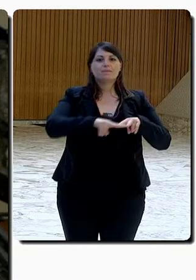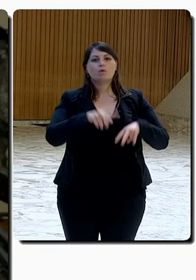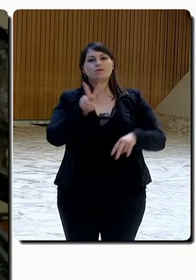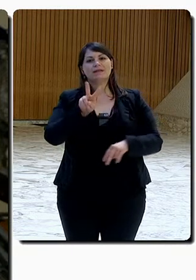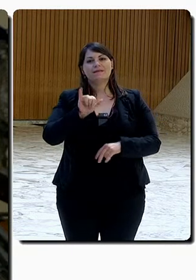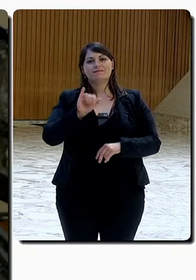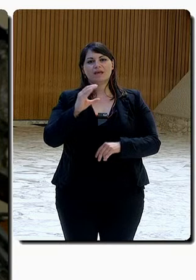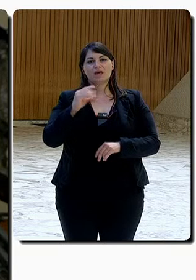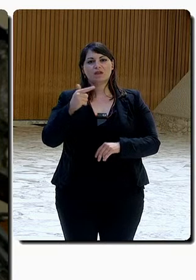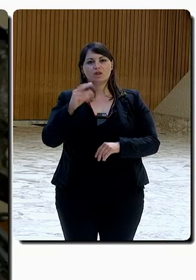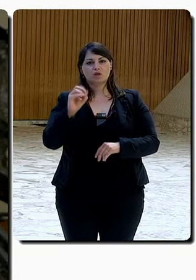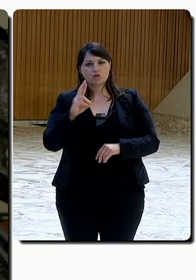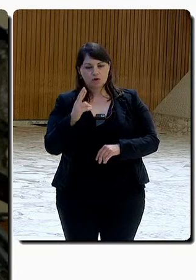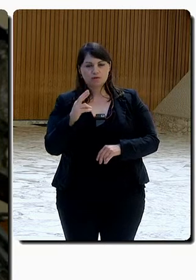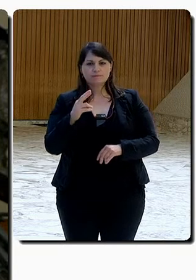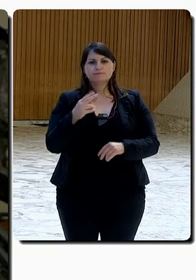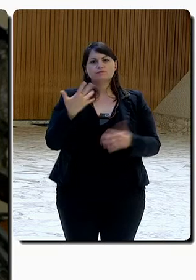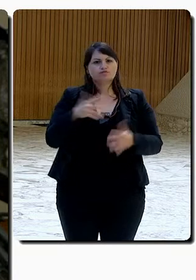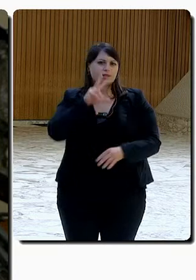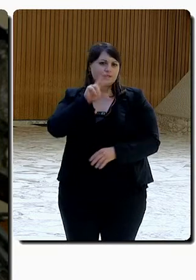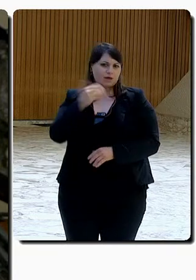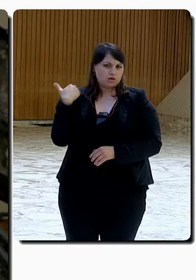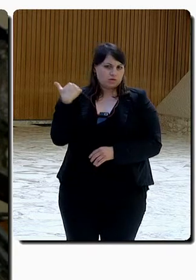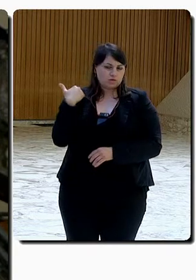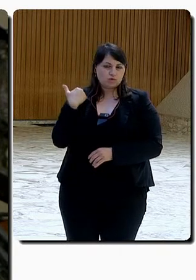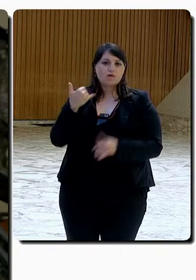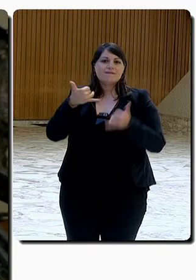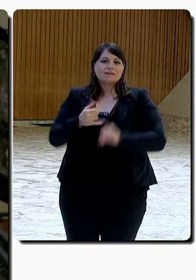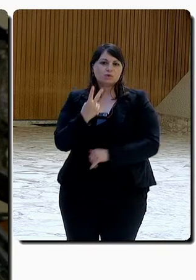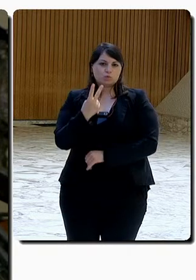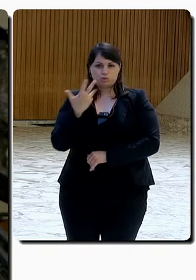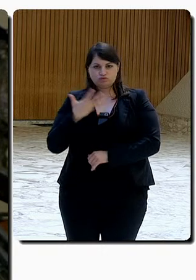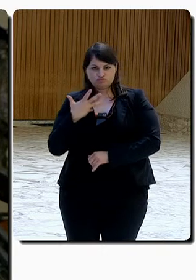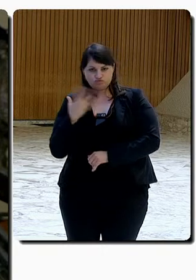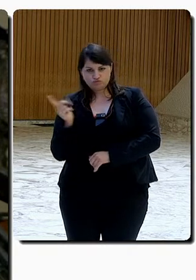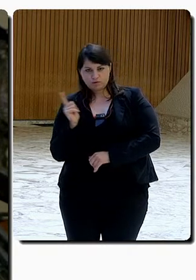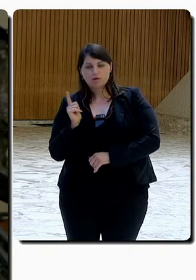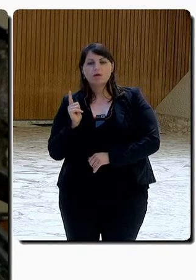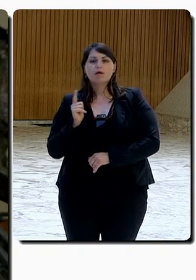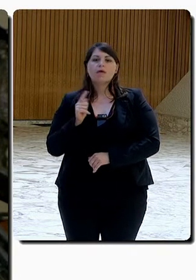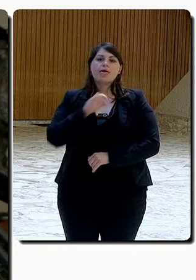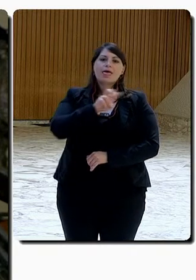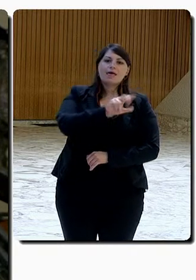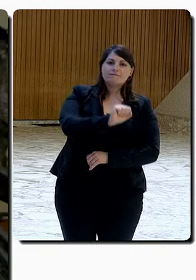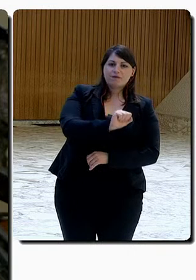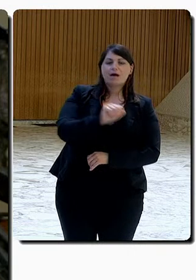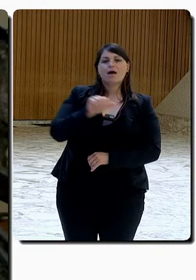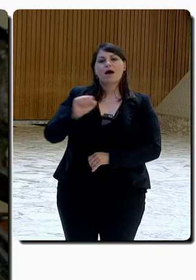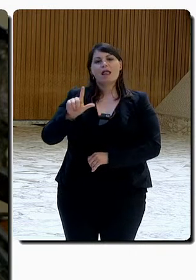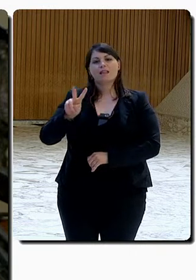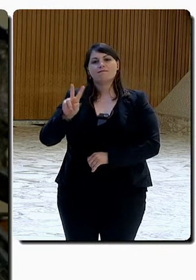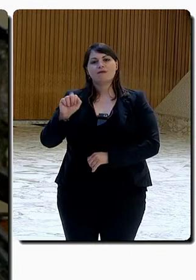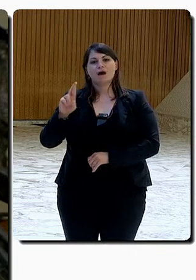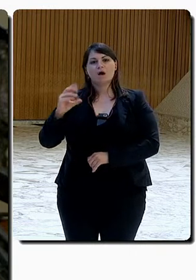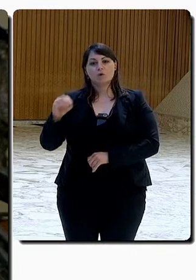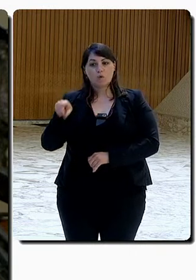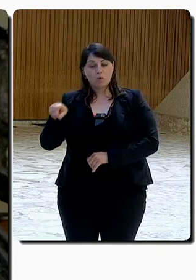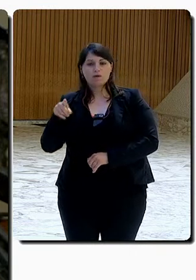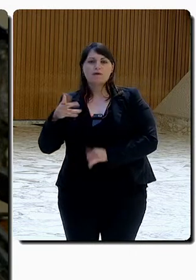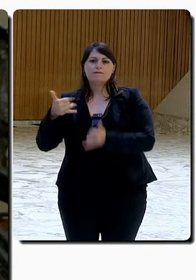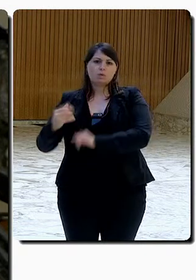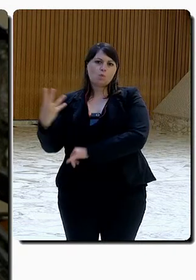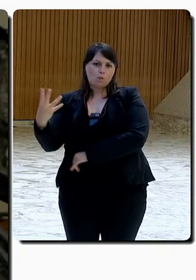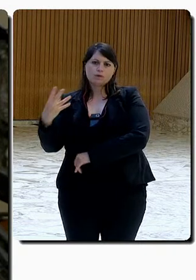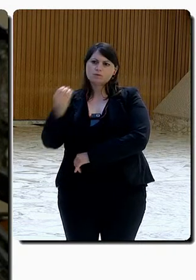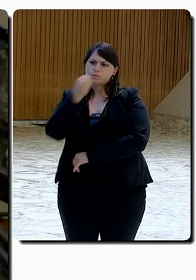hijos, Eva y Álvaro. Nuestro hijo es padre de cuatro hijos y es un buen cristiano, tanto